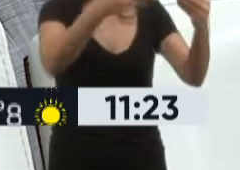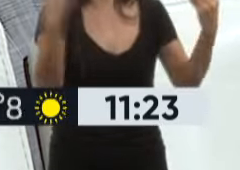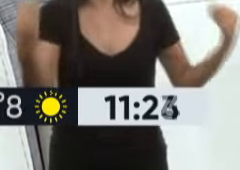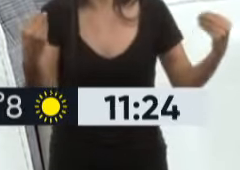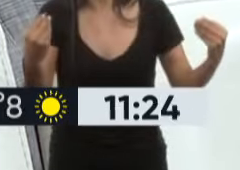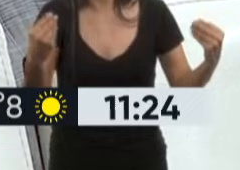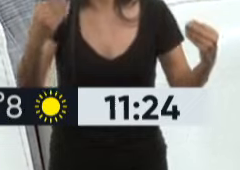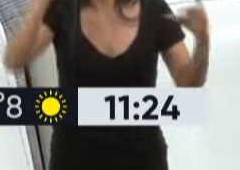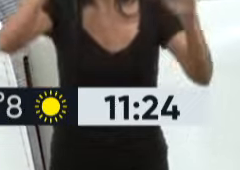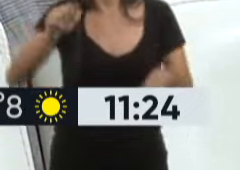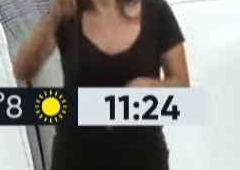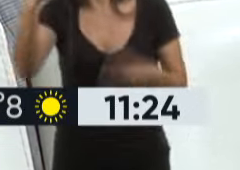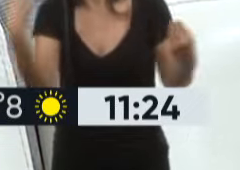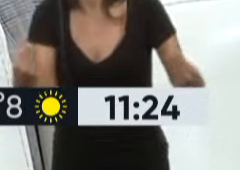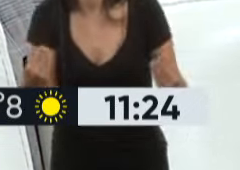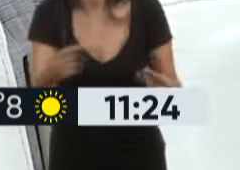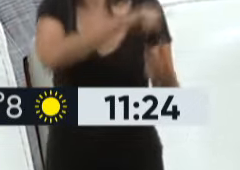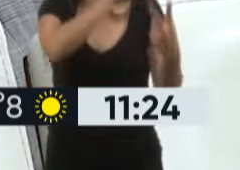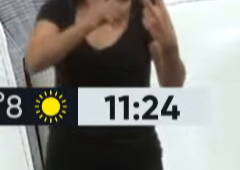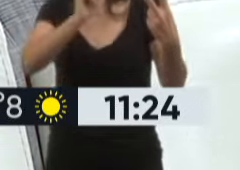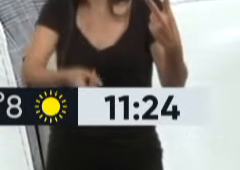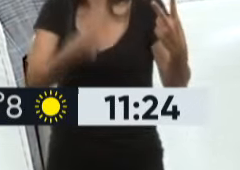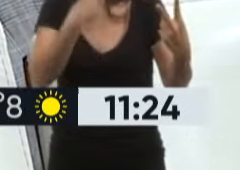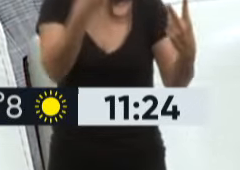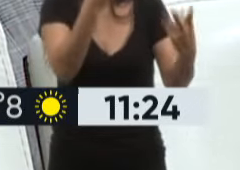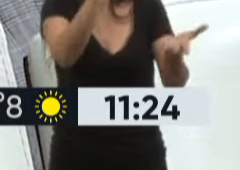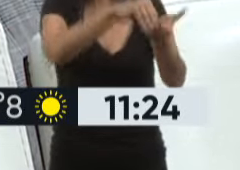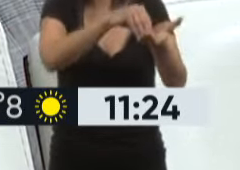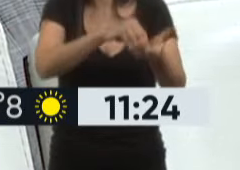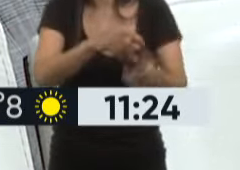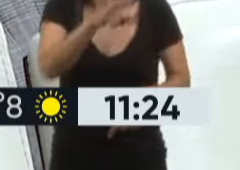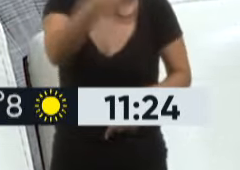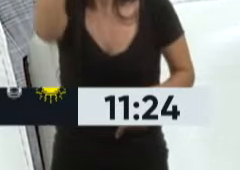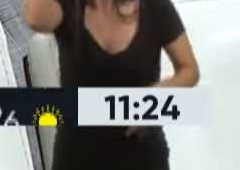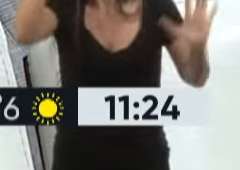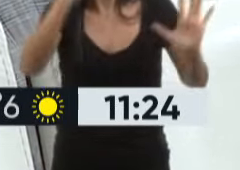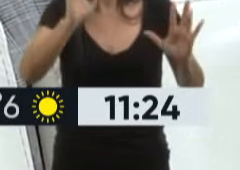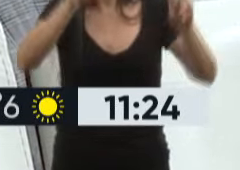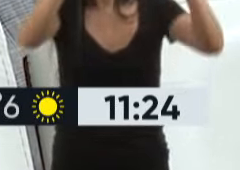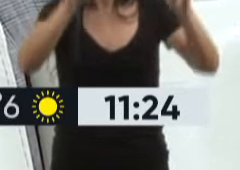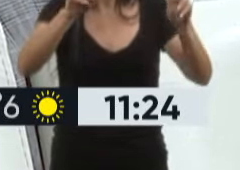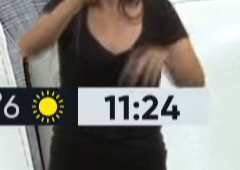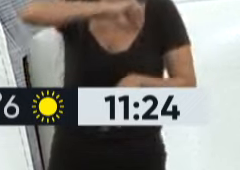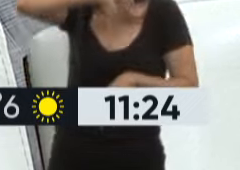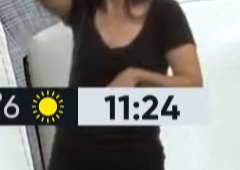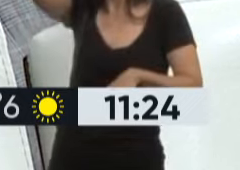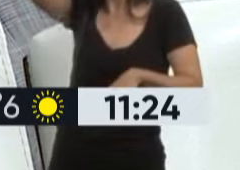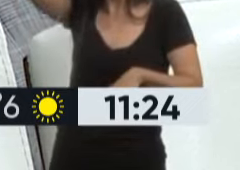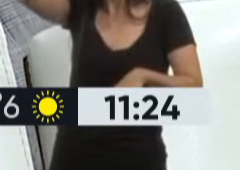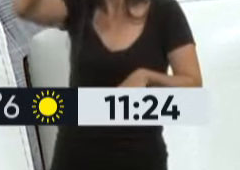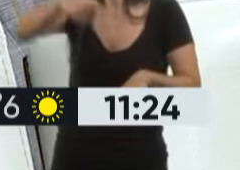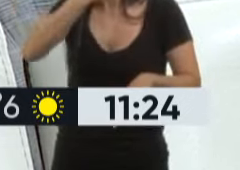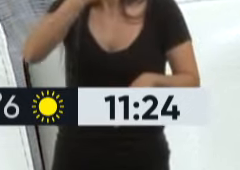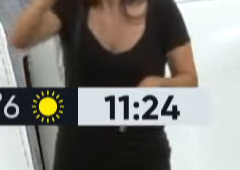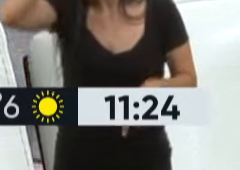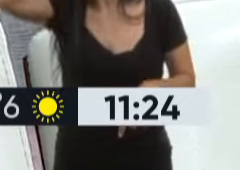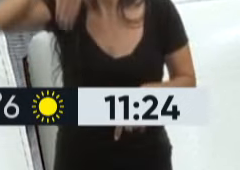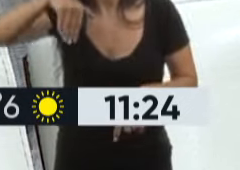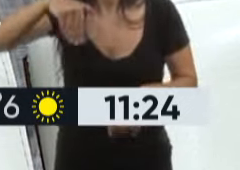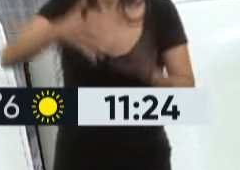en segundo lugar sé que algo estuviste mencionando pero si consideran verosímil la meta de inflación teniendo cuenta que por ejemplo el Rem